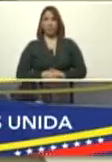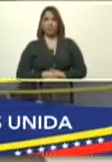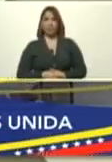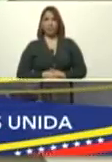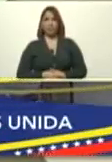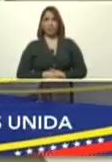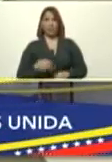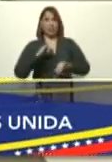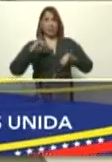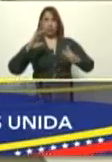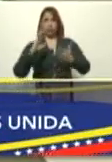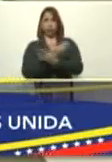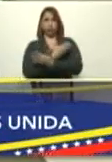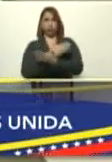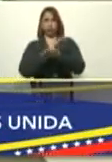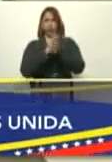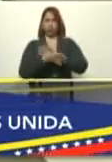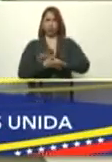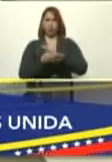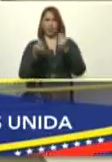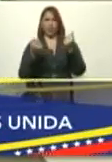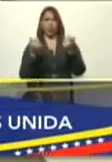Le han destrozado la economía a Ucrania.